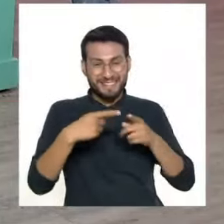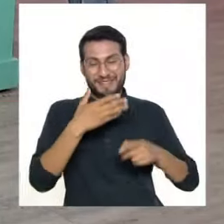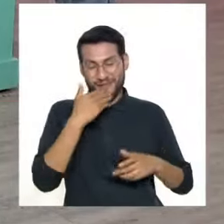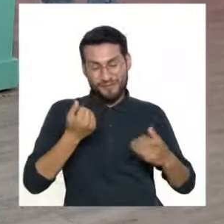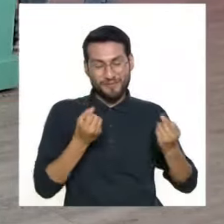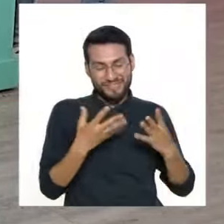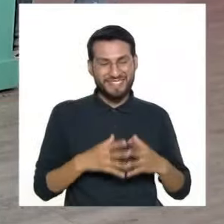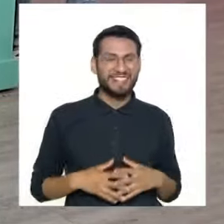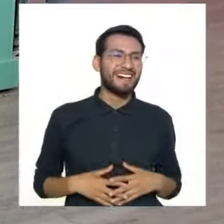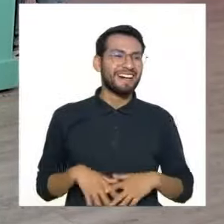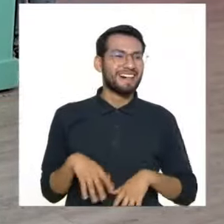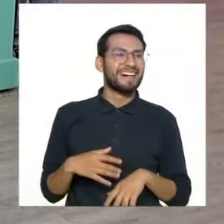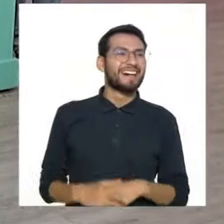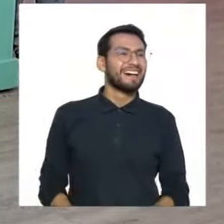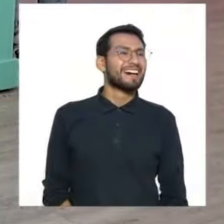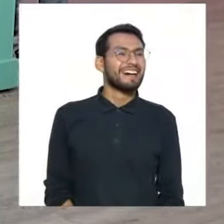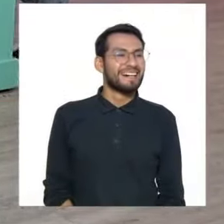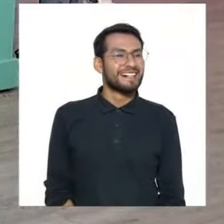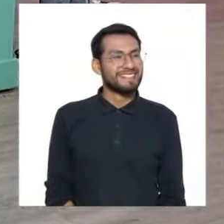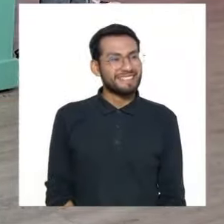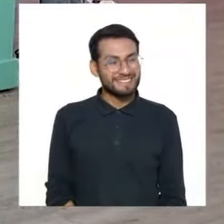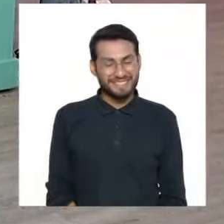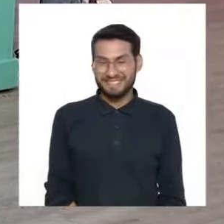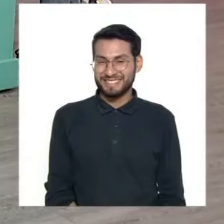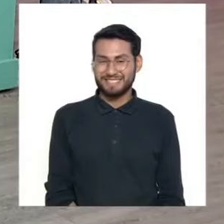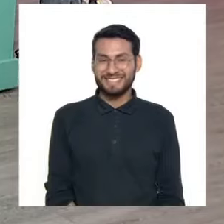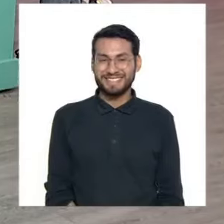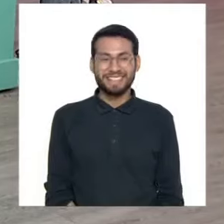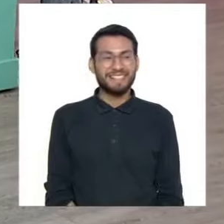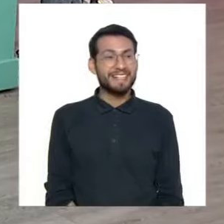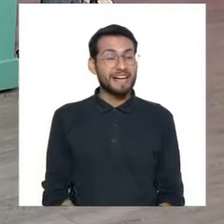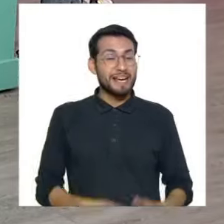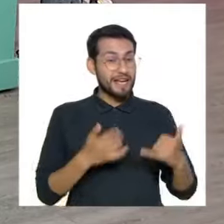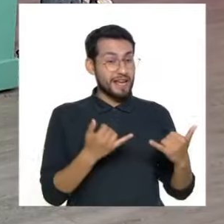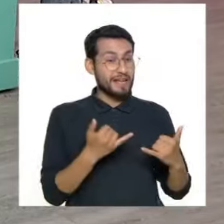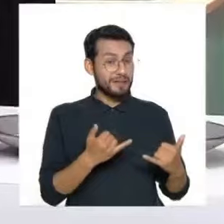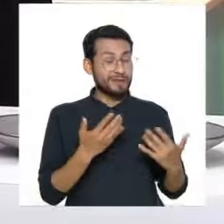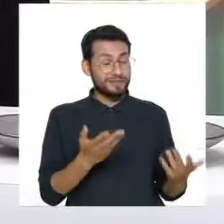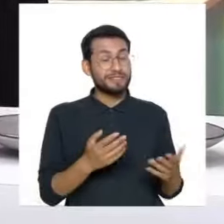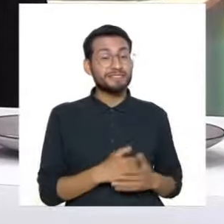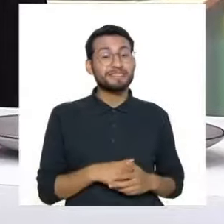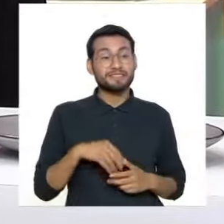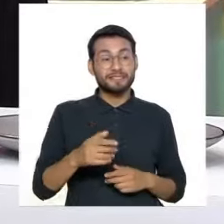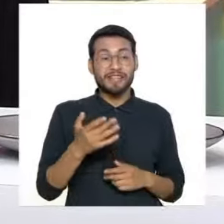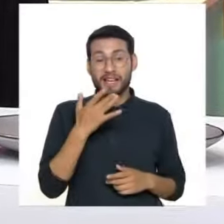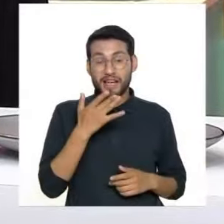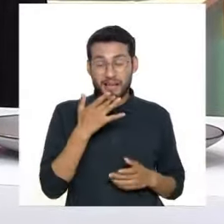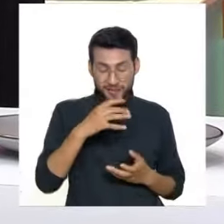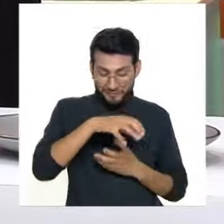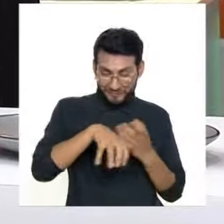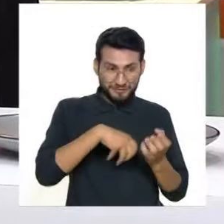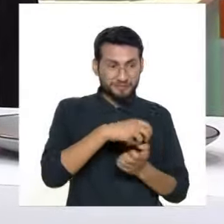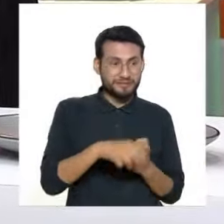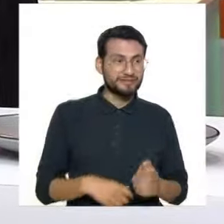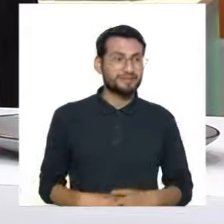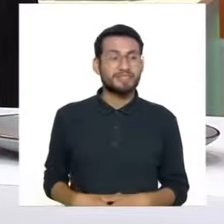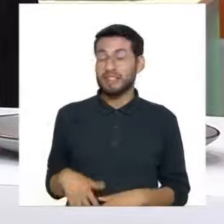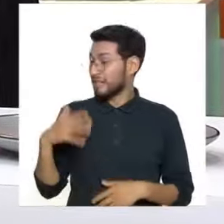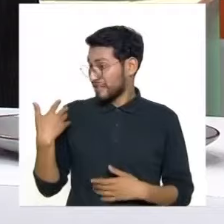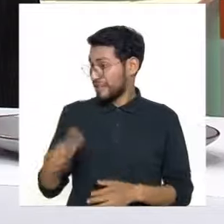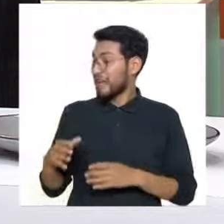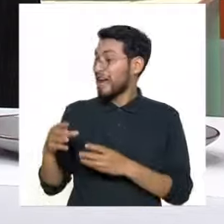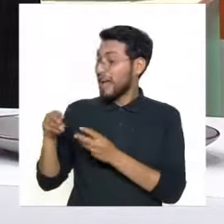cocino dentro del arrocito solo tenemos que integrar bien los Sabores ya Ay la adeso ya